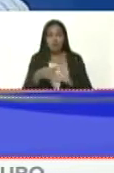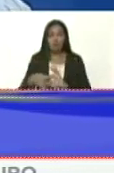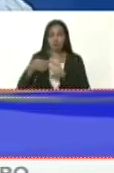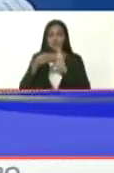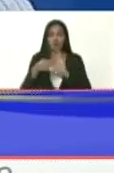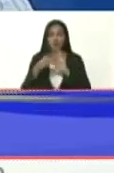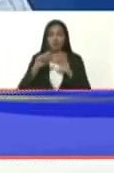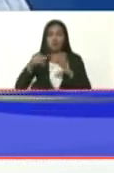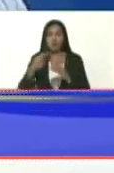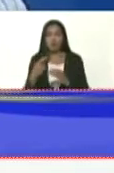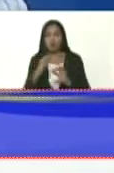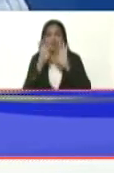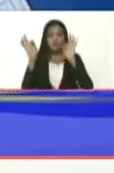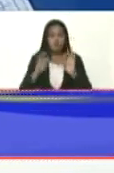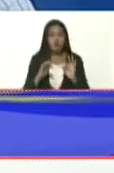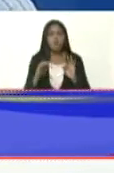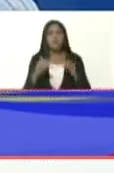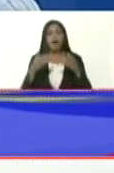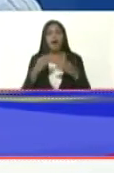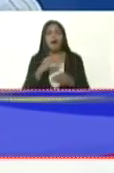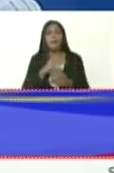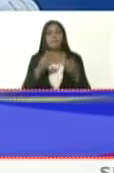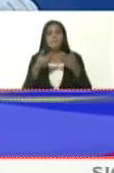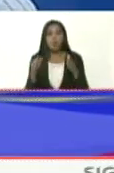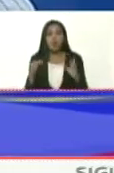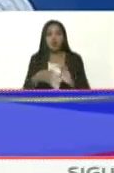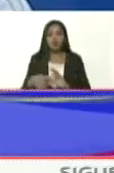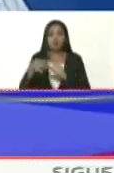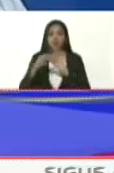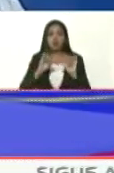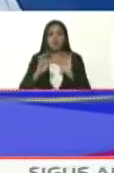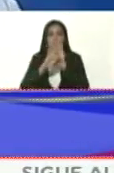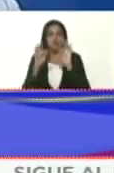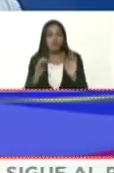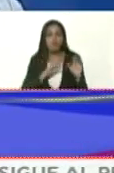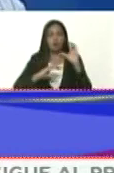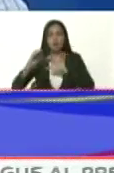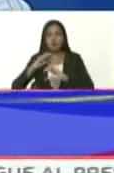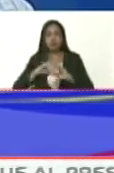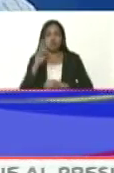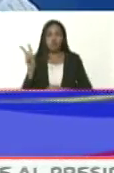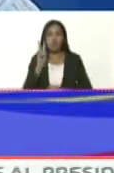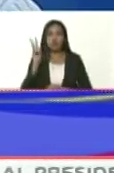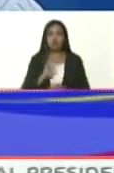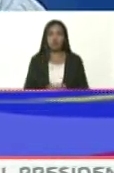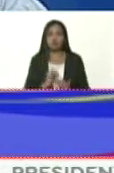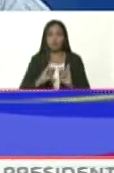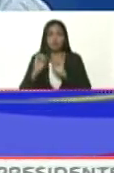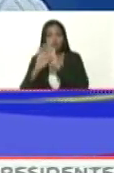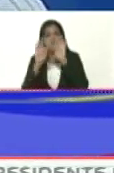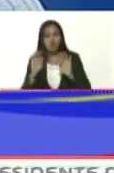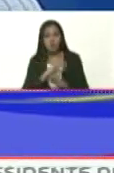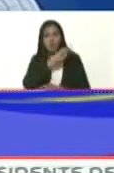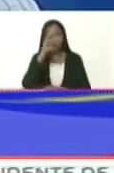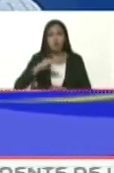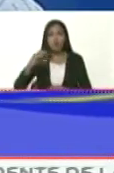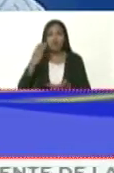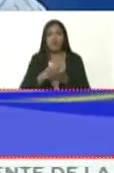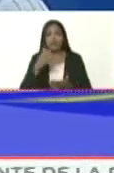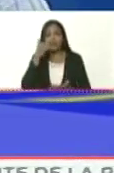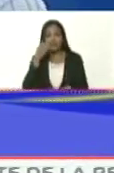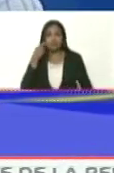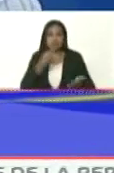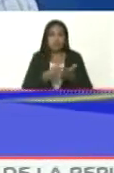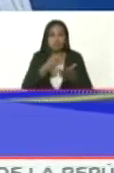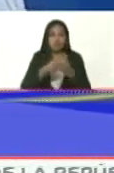juntos, operadores privados y operadores públicos unidos juntos para fortalecer las telecomunicaciones en Venezuela. Es por esto que Movilnet, CanTV,